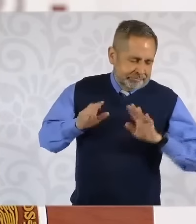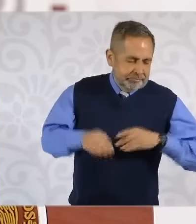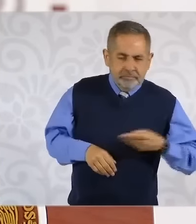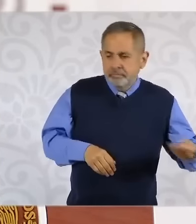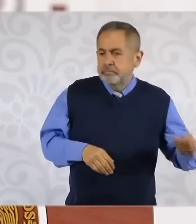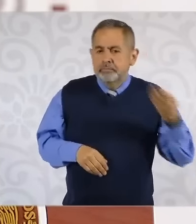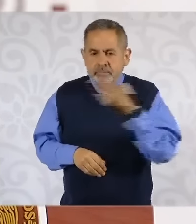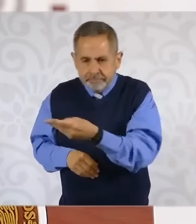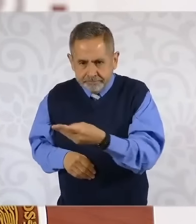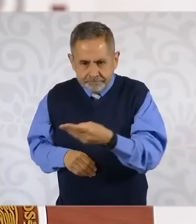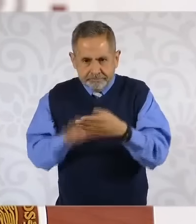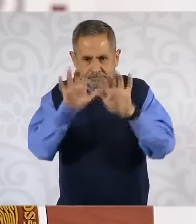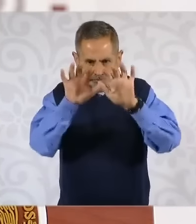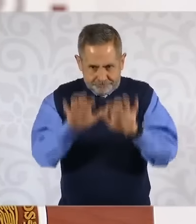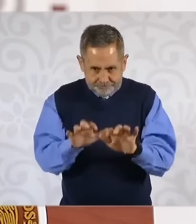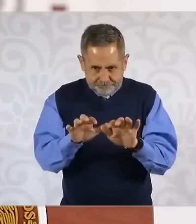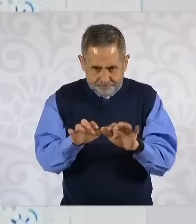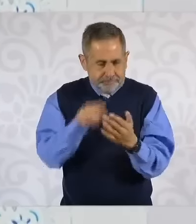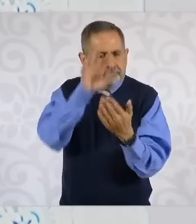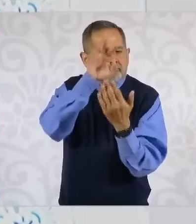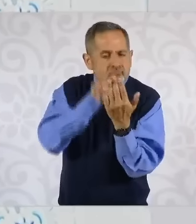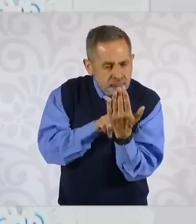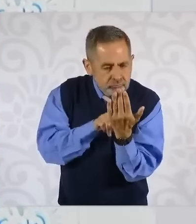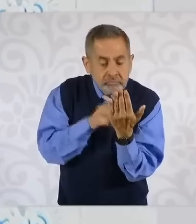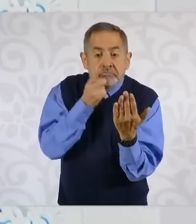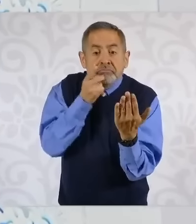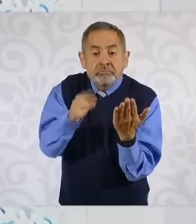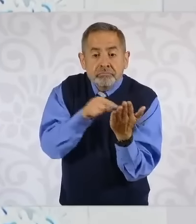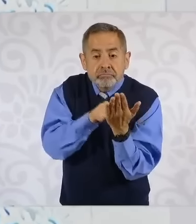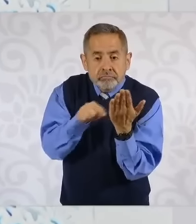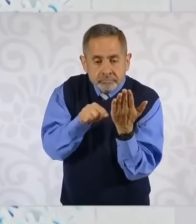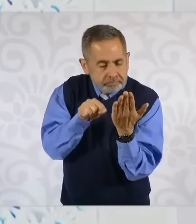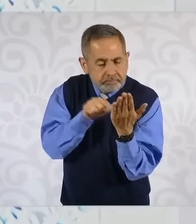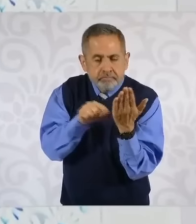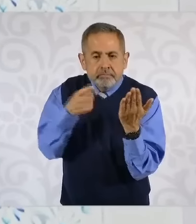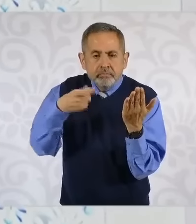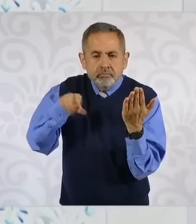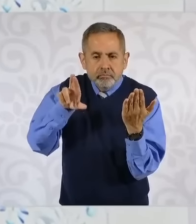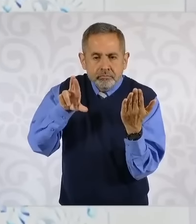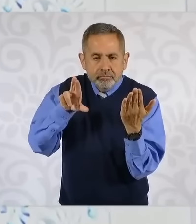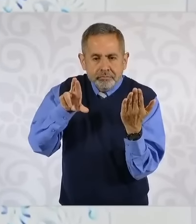viene un texto y después dice, véase la notificación en este QR.